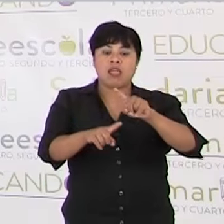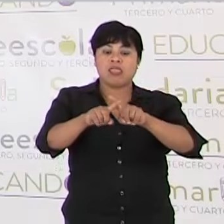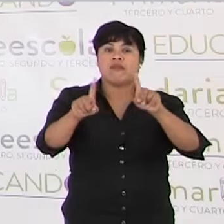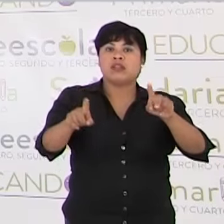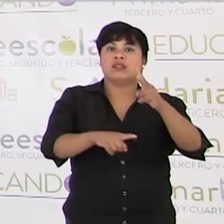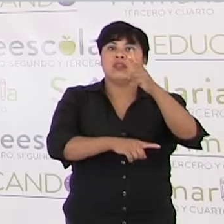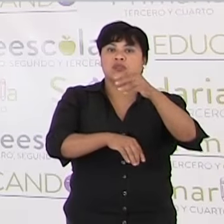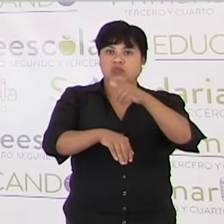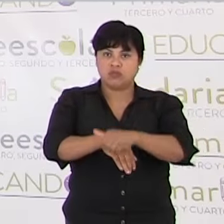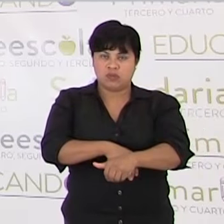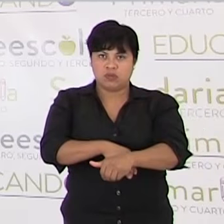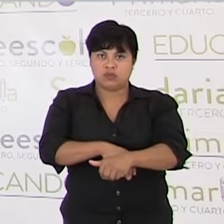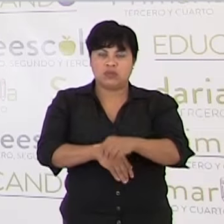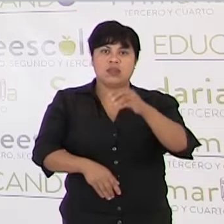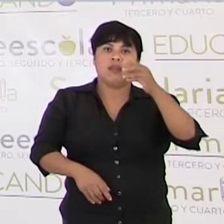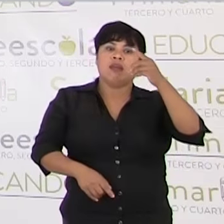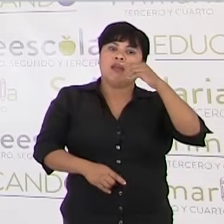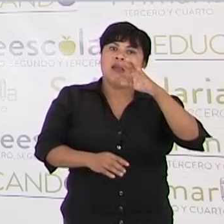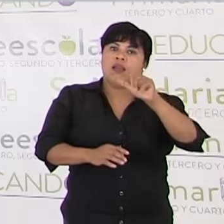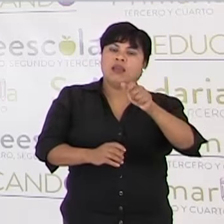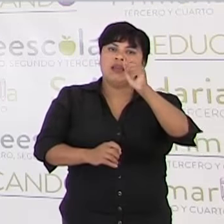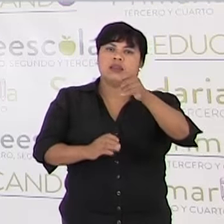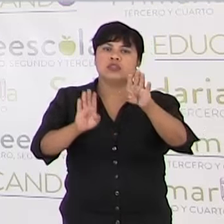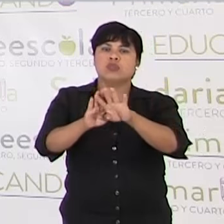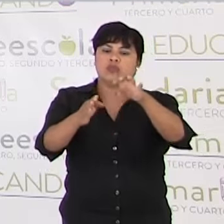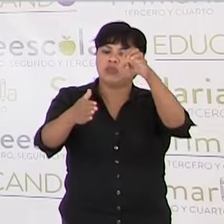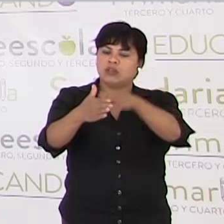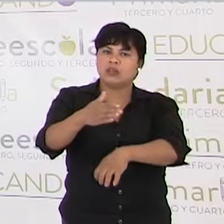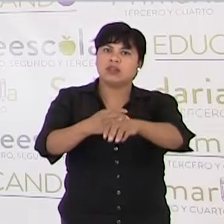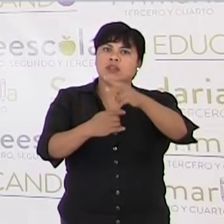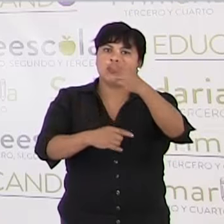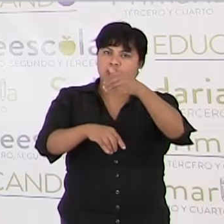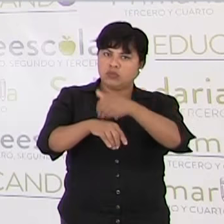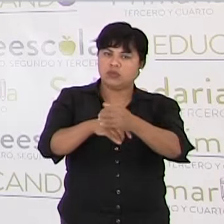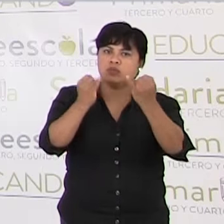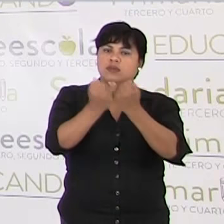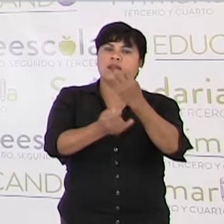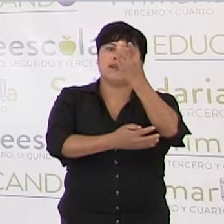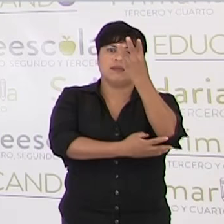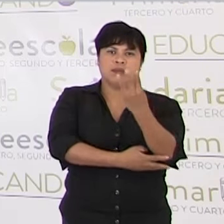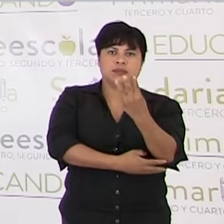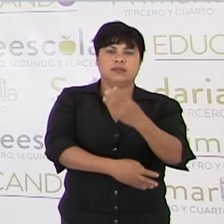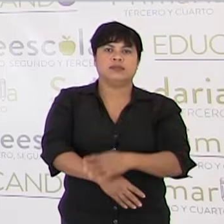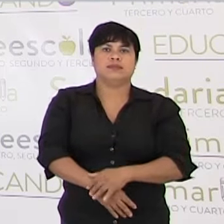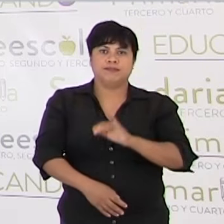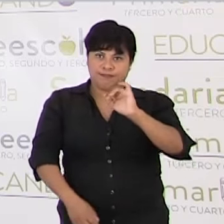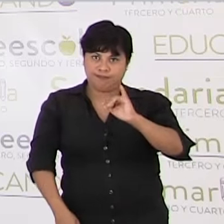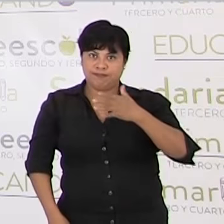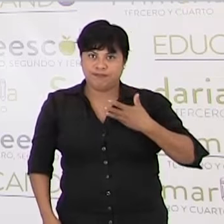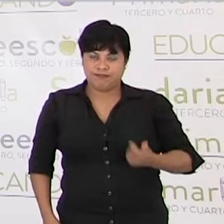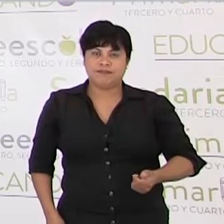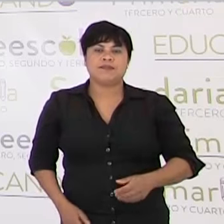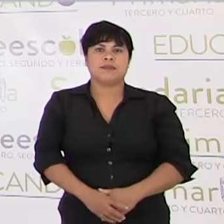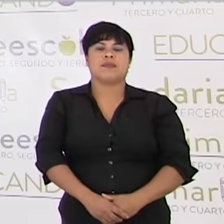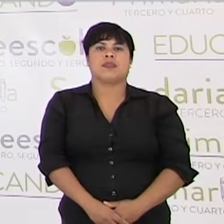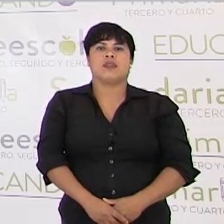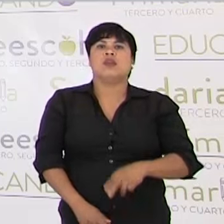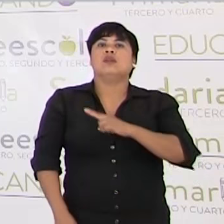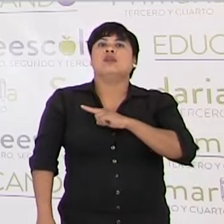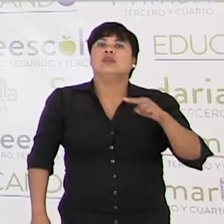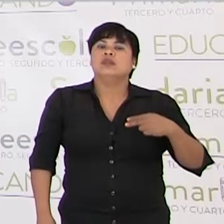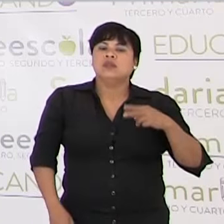diferencia de dos números, o sea, la resta de dos números es igual a 3. ¿Sí? Bueno,